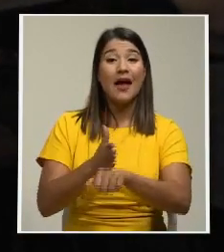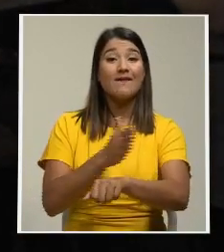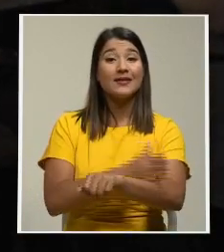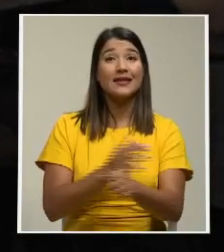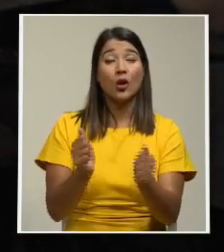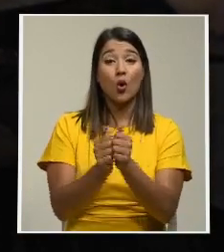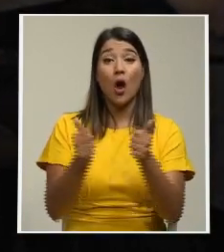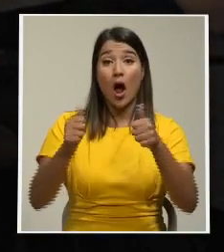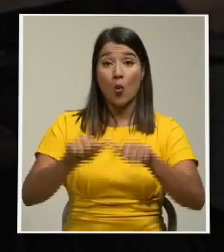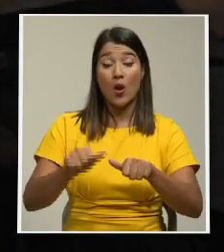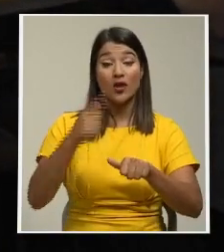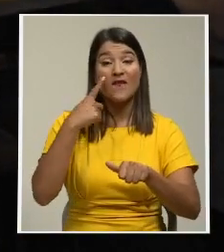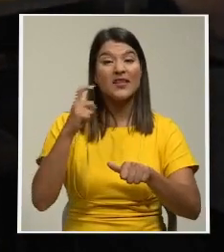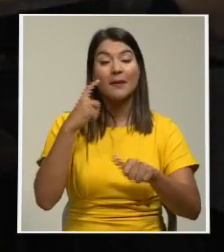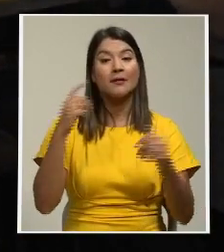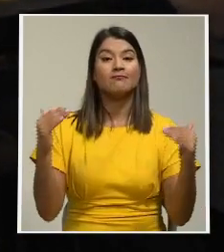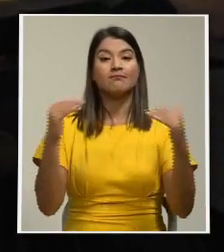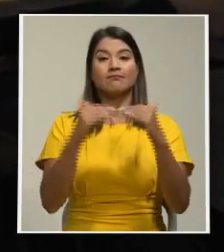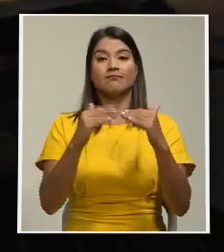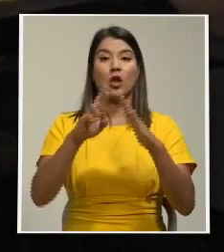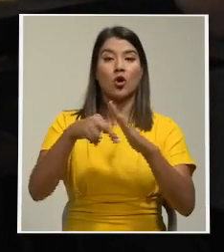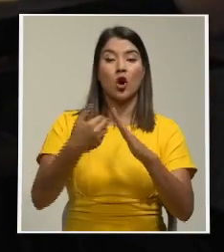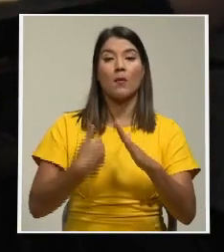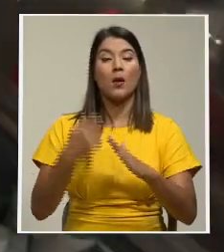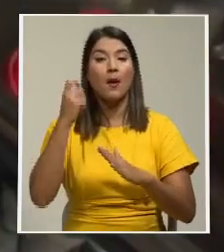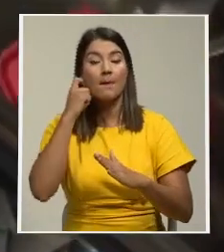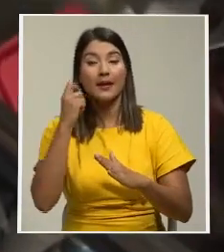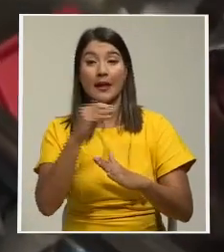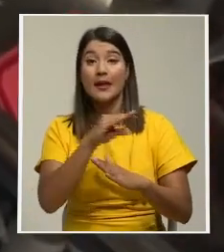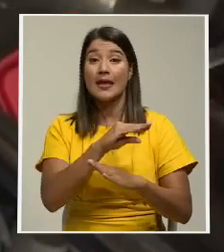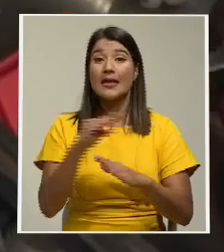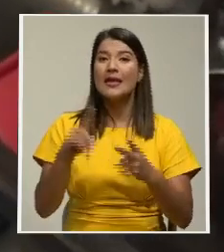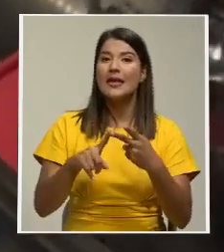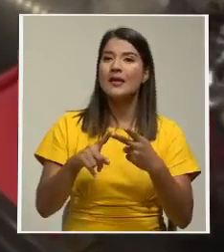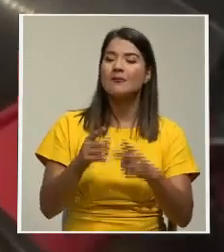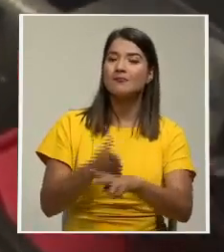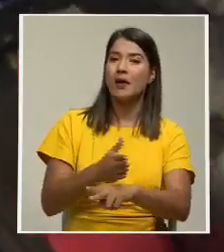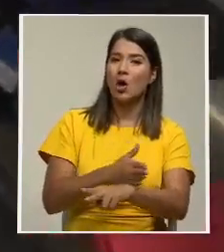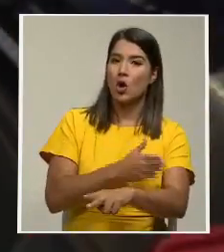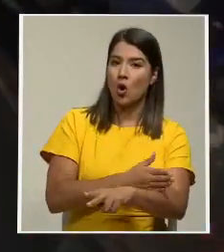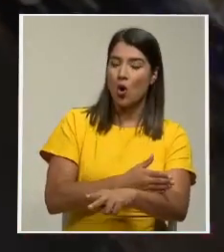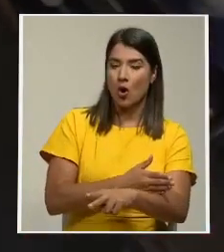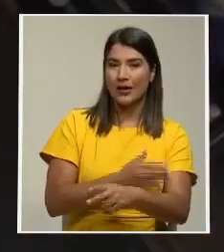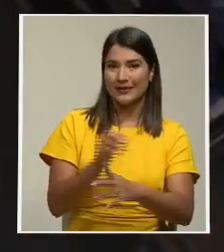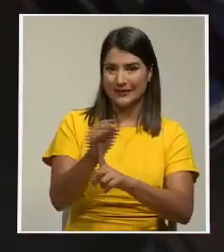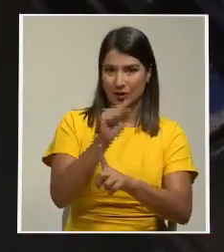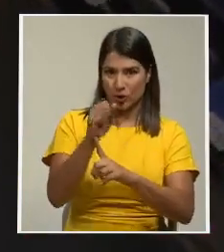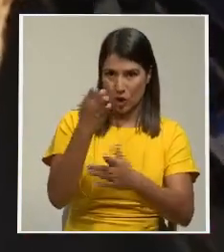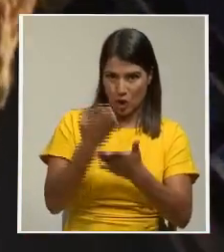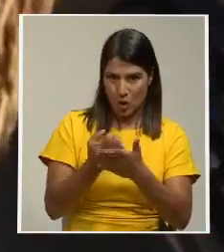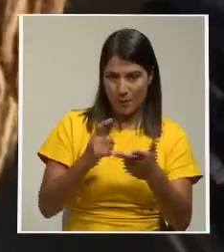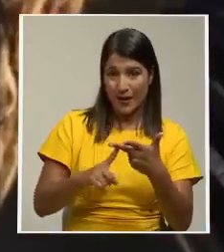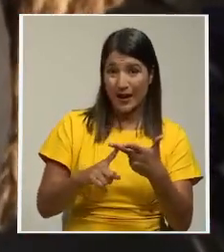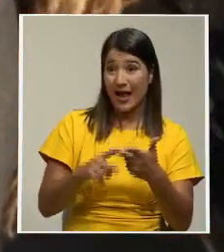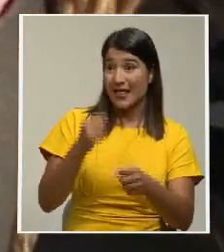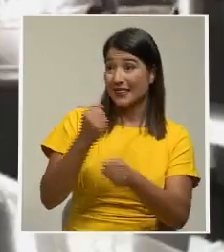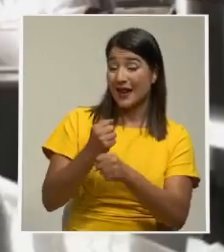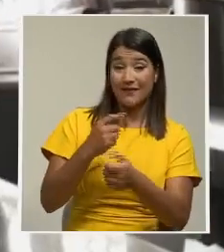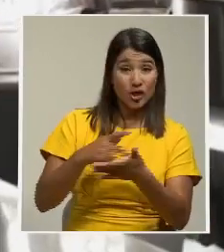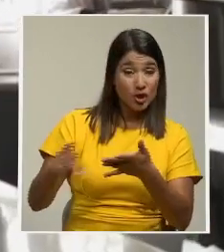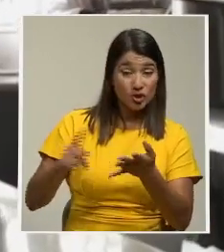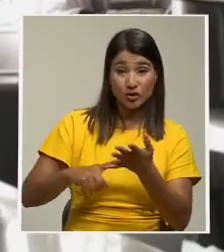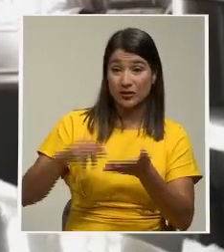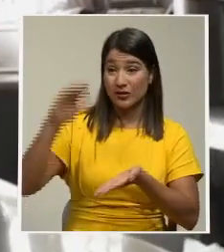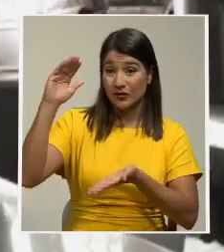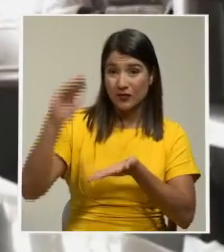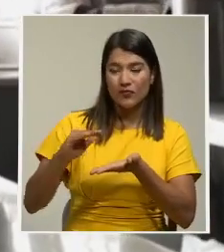promueva la igualdad de género y que evite la profundización de los niveles de pobreza, sobrecarga de trabajo no remunerado y la reducción del financiamiento de